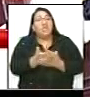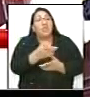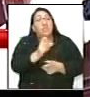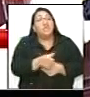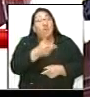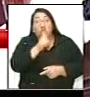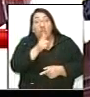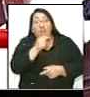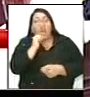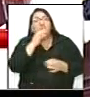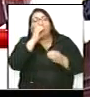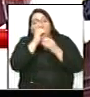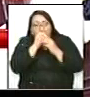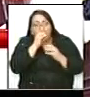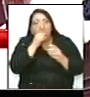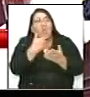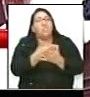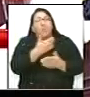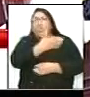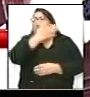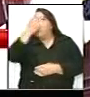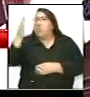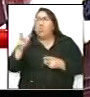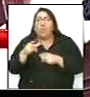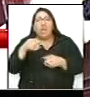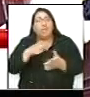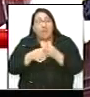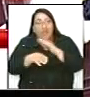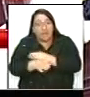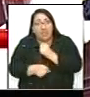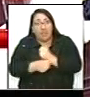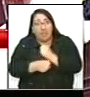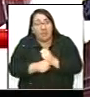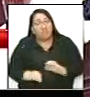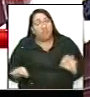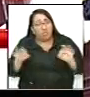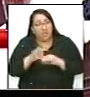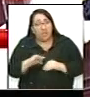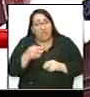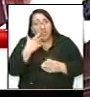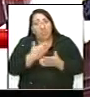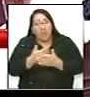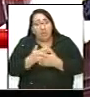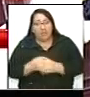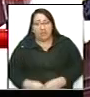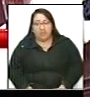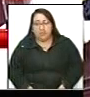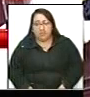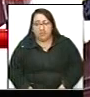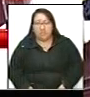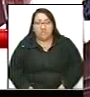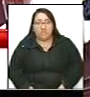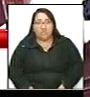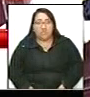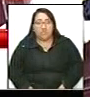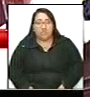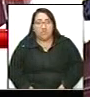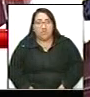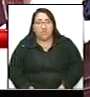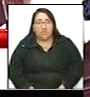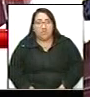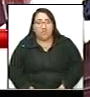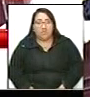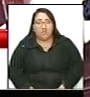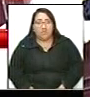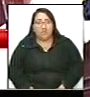personas que, más allá de los requisitos, repito, de carrera o de formación,